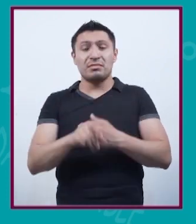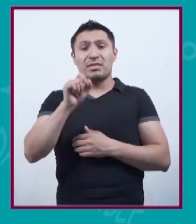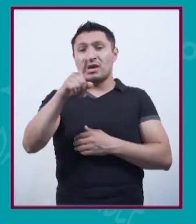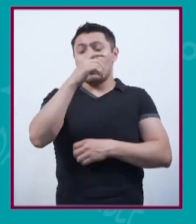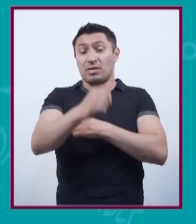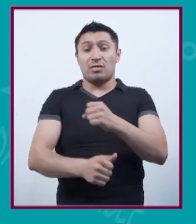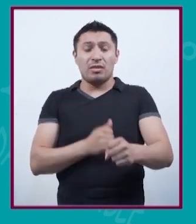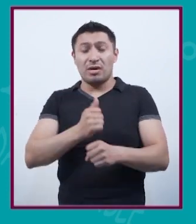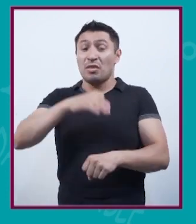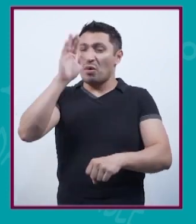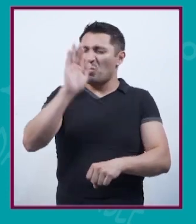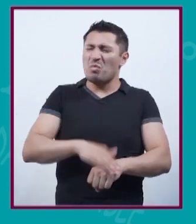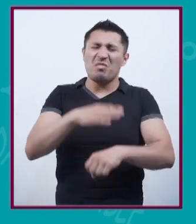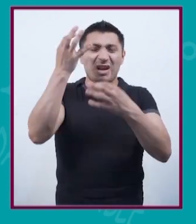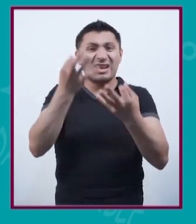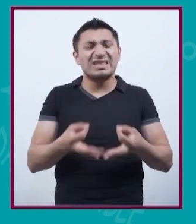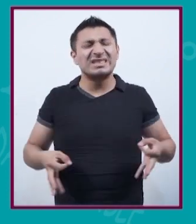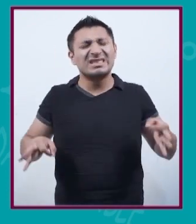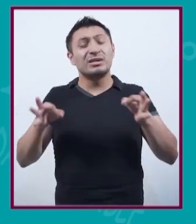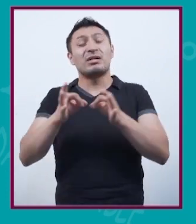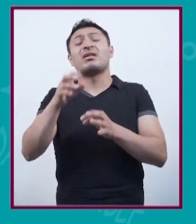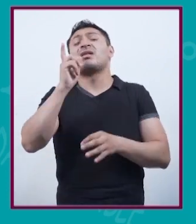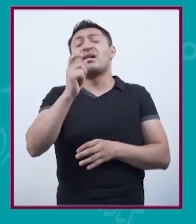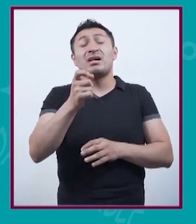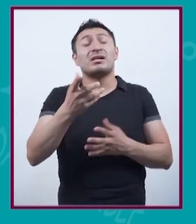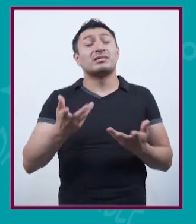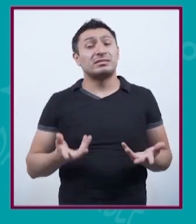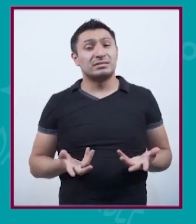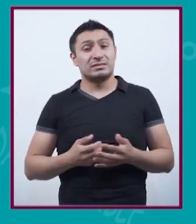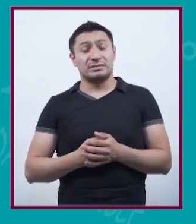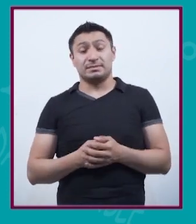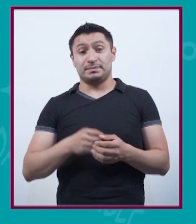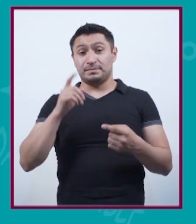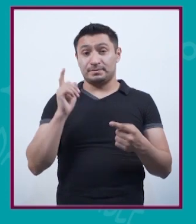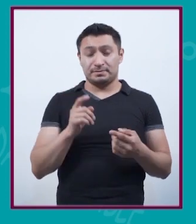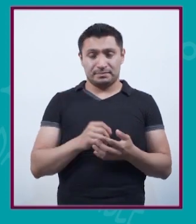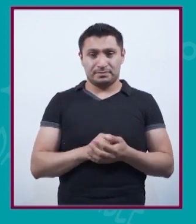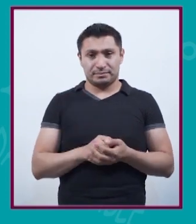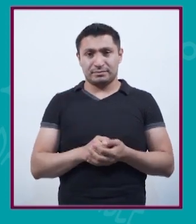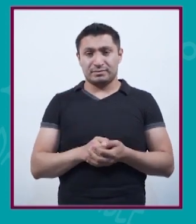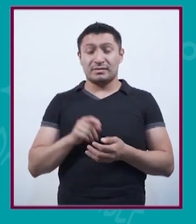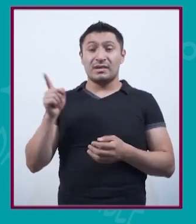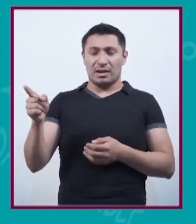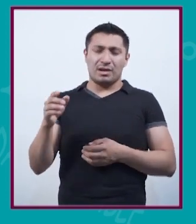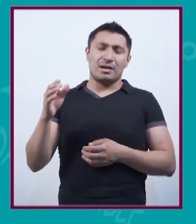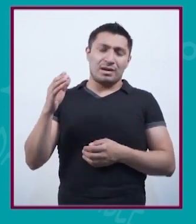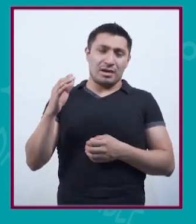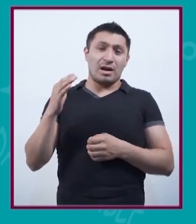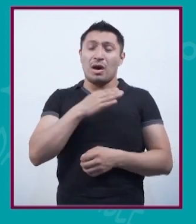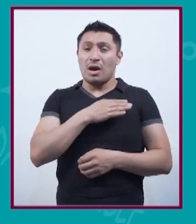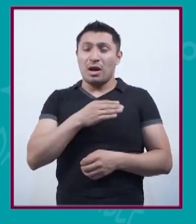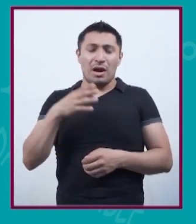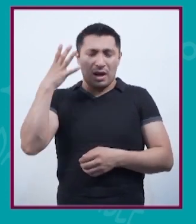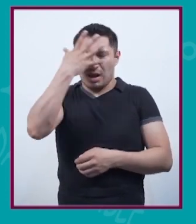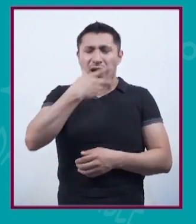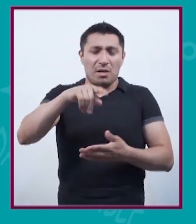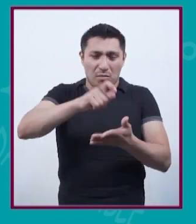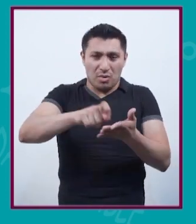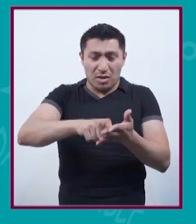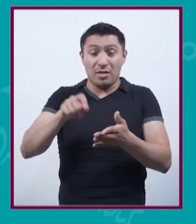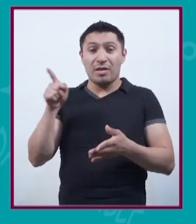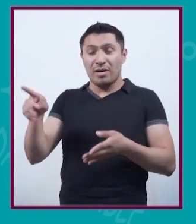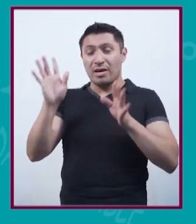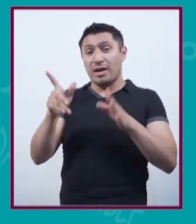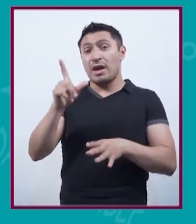justo cuando se está terminando la Segunda Guerra Mundial. Lo que más influyó precisamente en el premio,